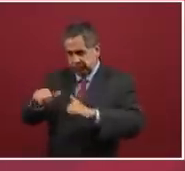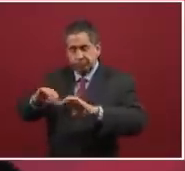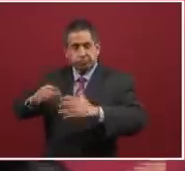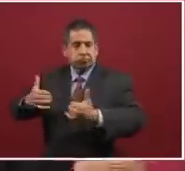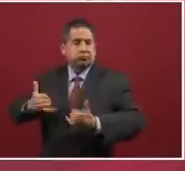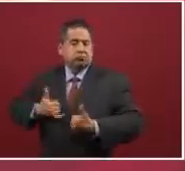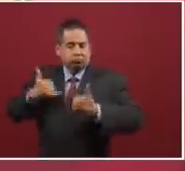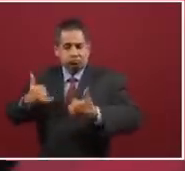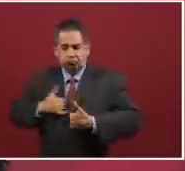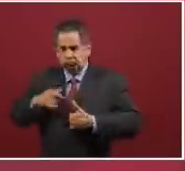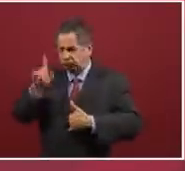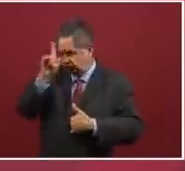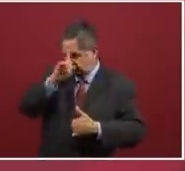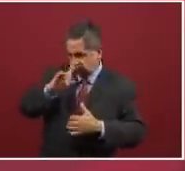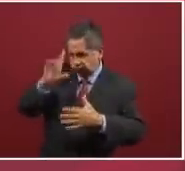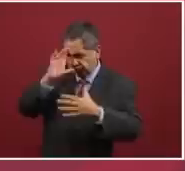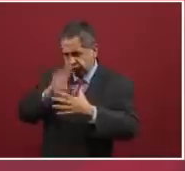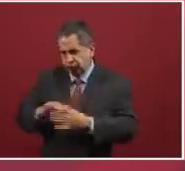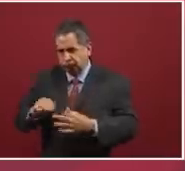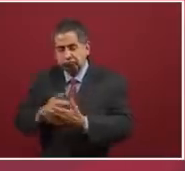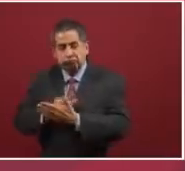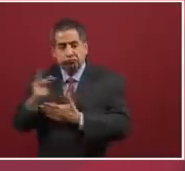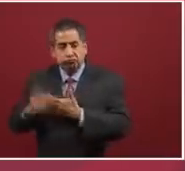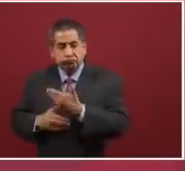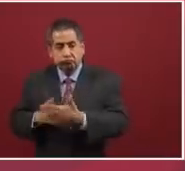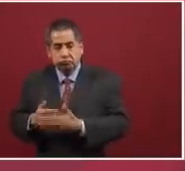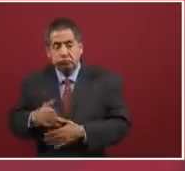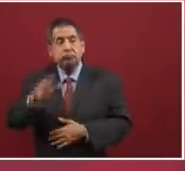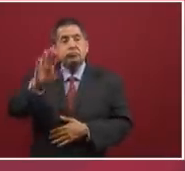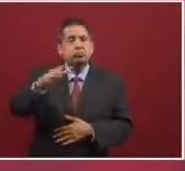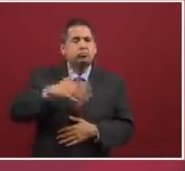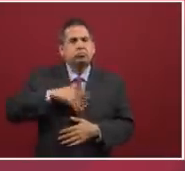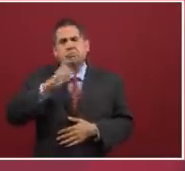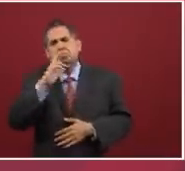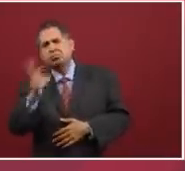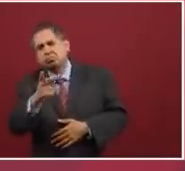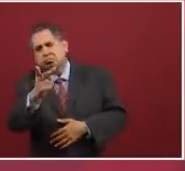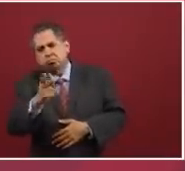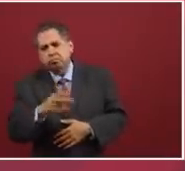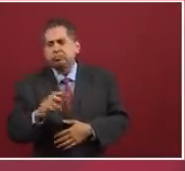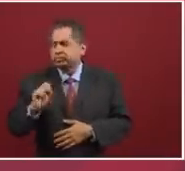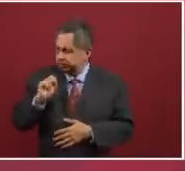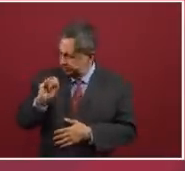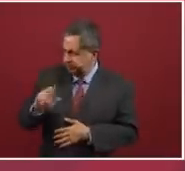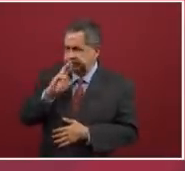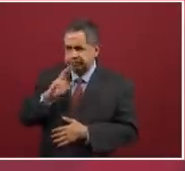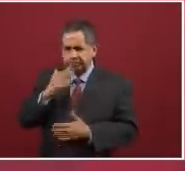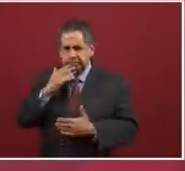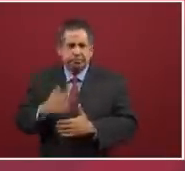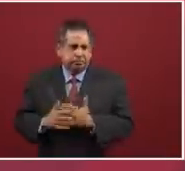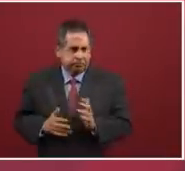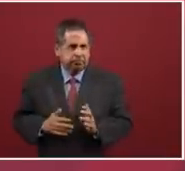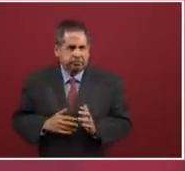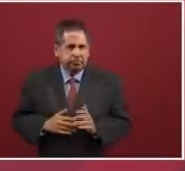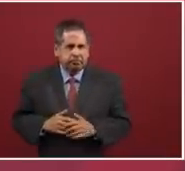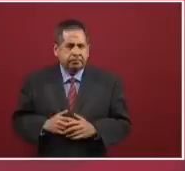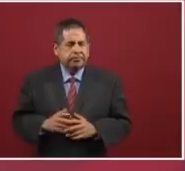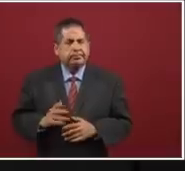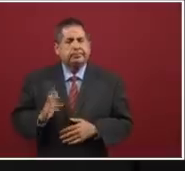Por eso es el programa de jóvenes. ¿Pero se ha visto resultados? Sí, sí, estamos ya